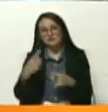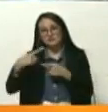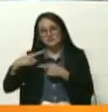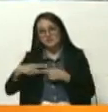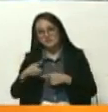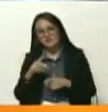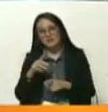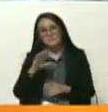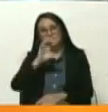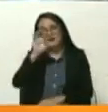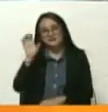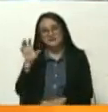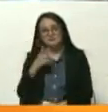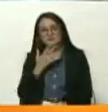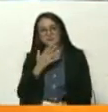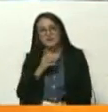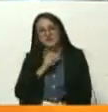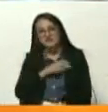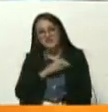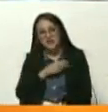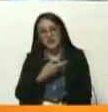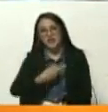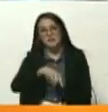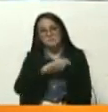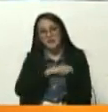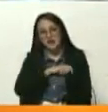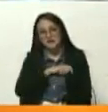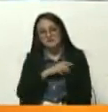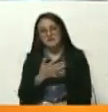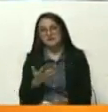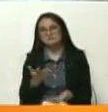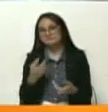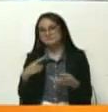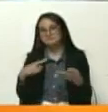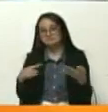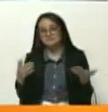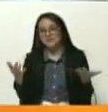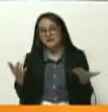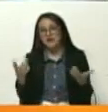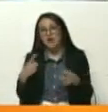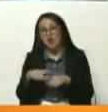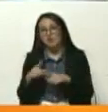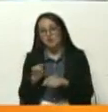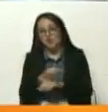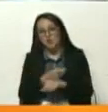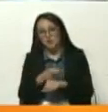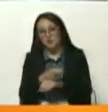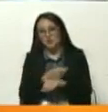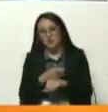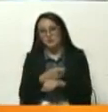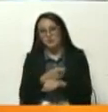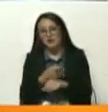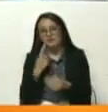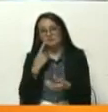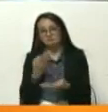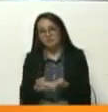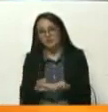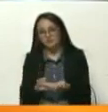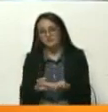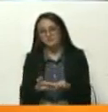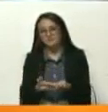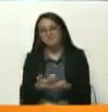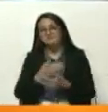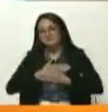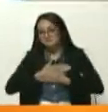países como Chile, España, bueno, y otros gobiernos que han planteado tener